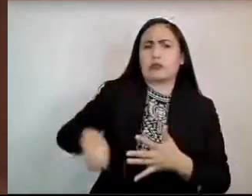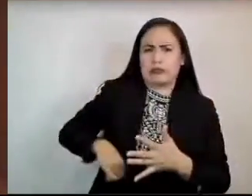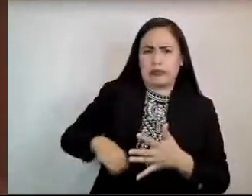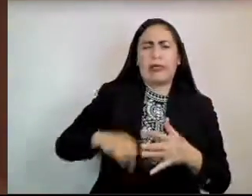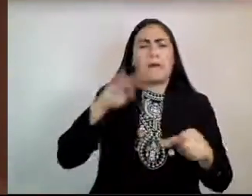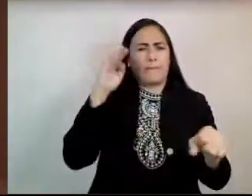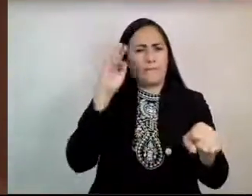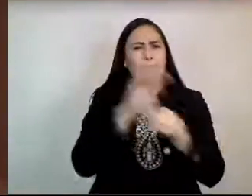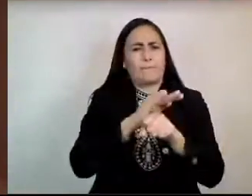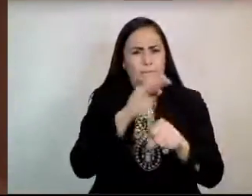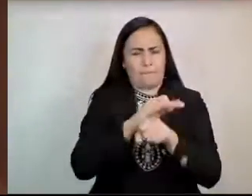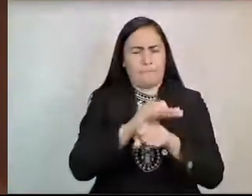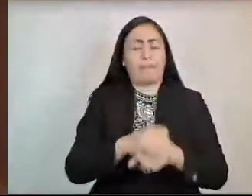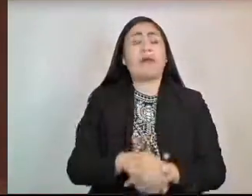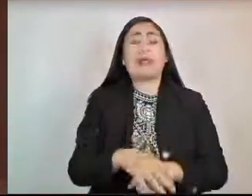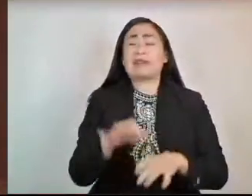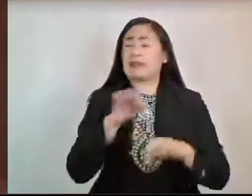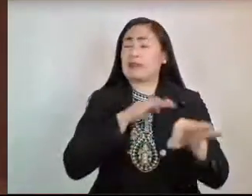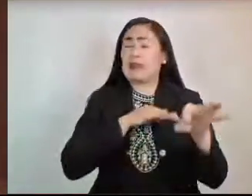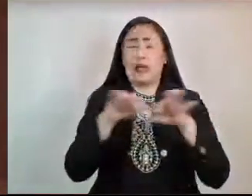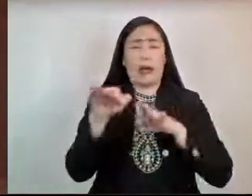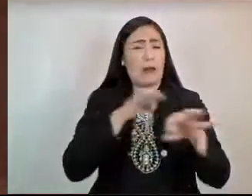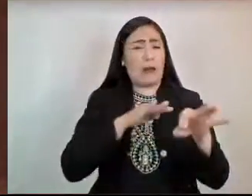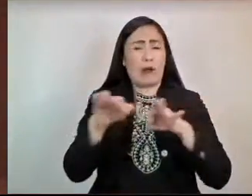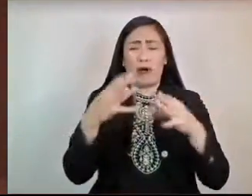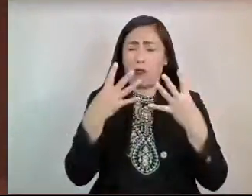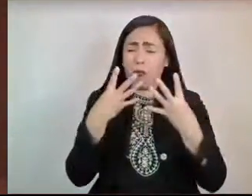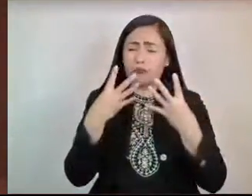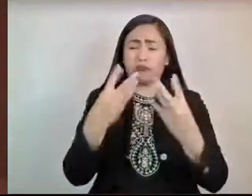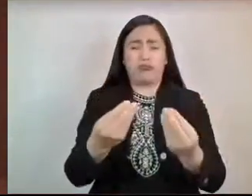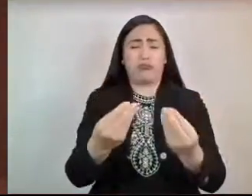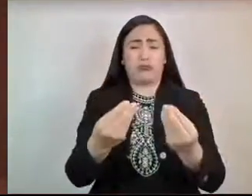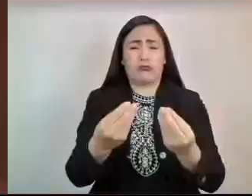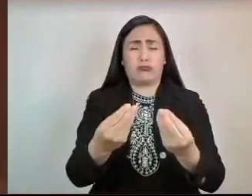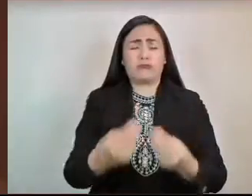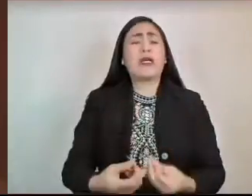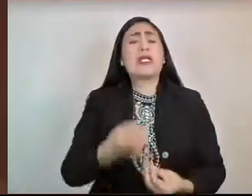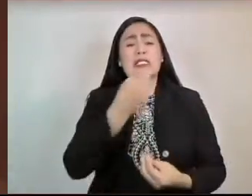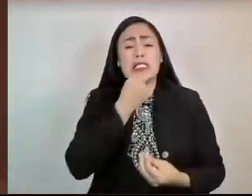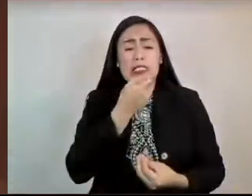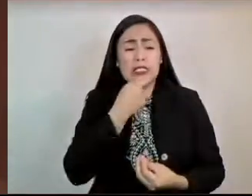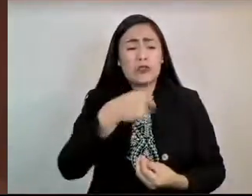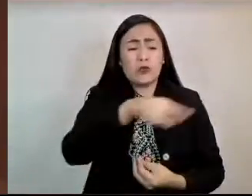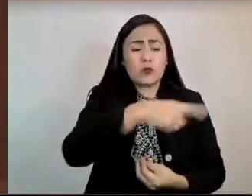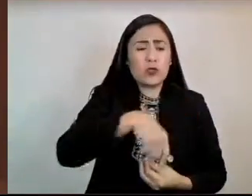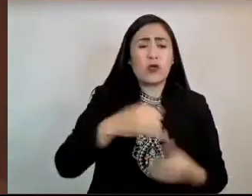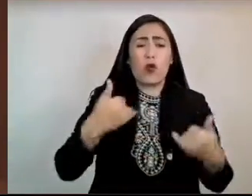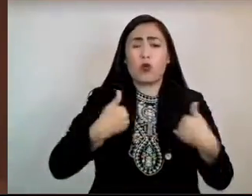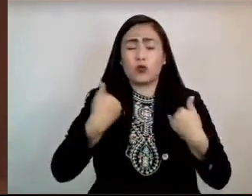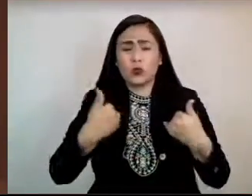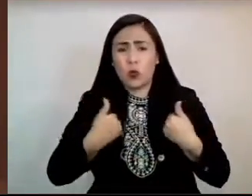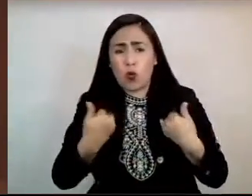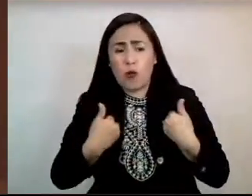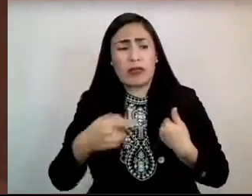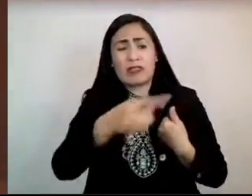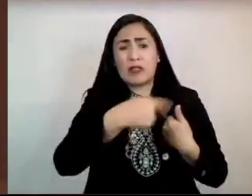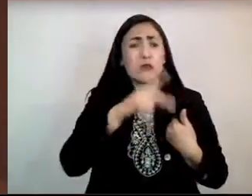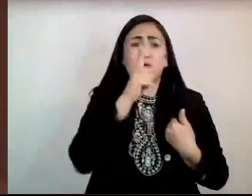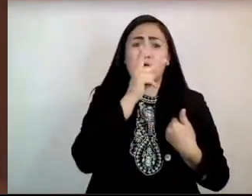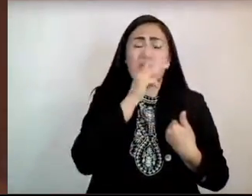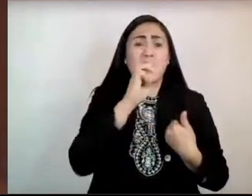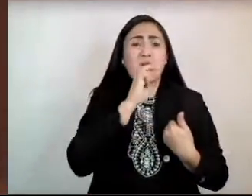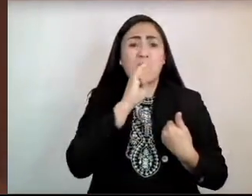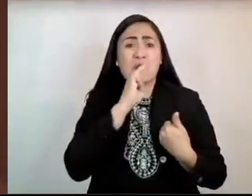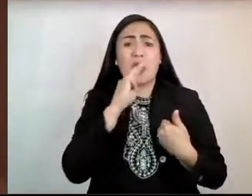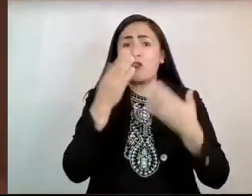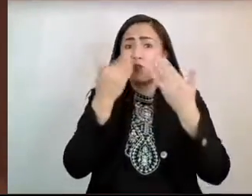El trabajo es arduo y la necesidad de una niñez, adolescencia y primera infancia huérfana necesita una